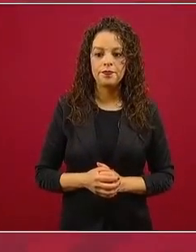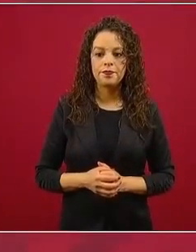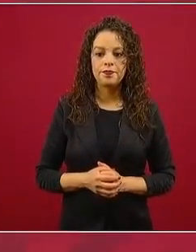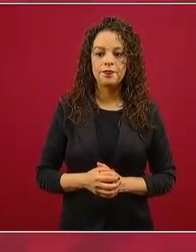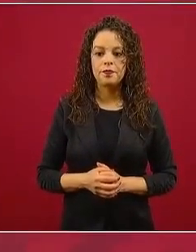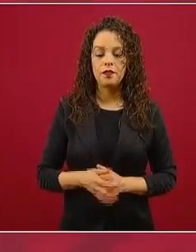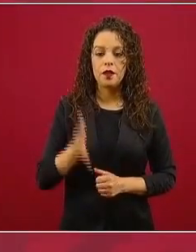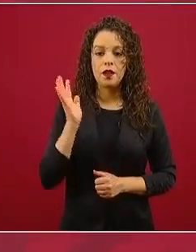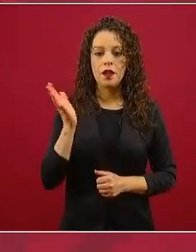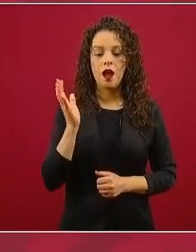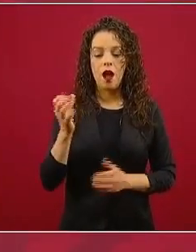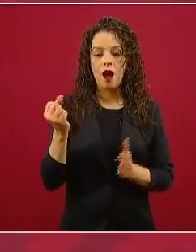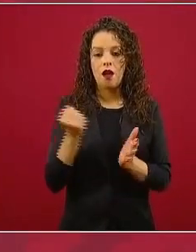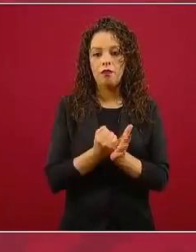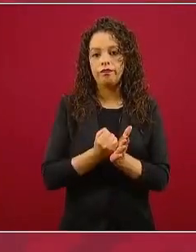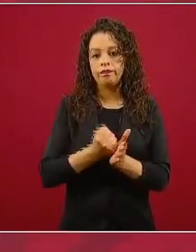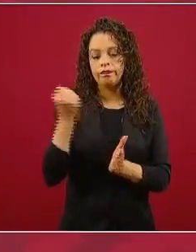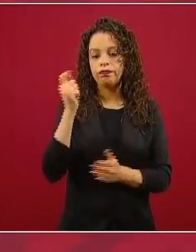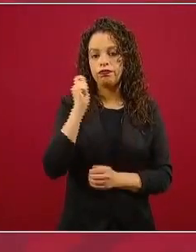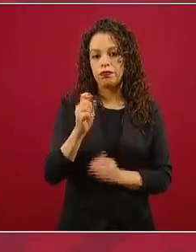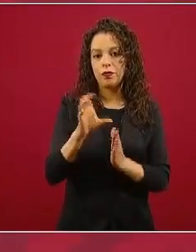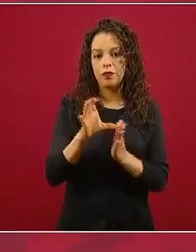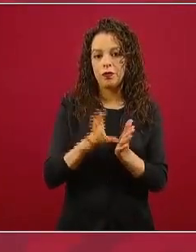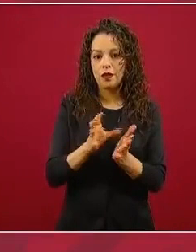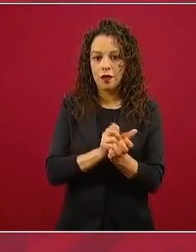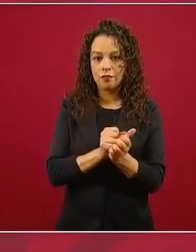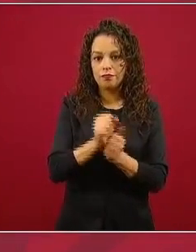la Constitución Liberal de